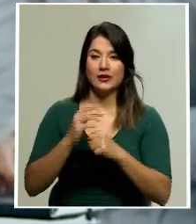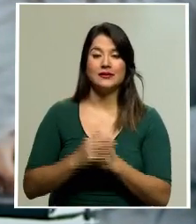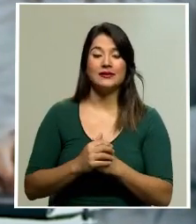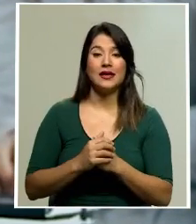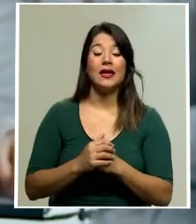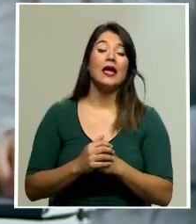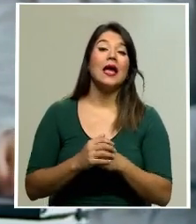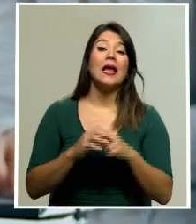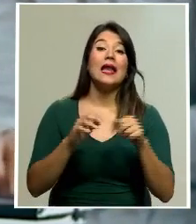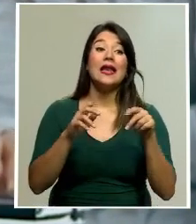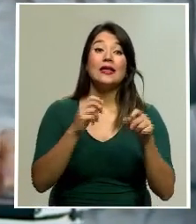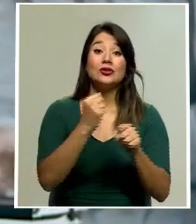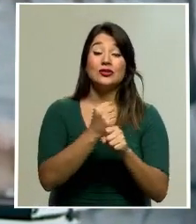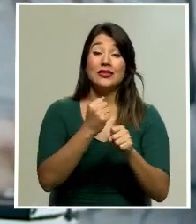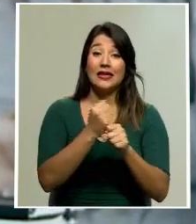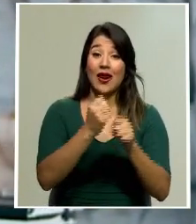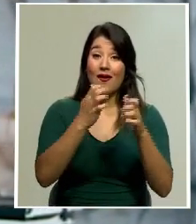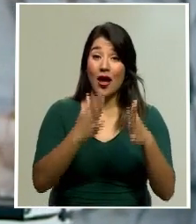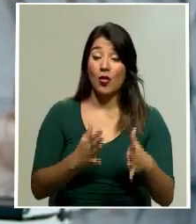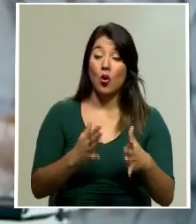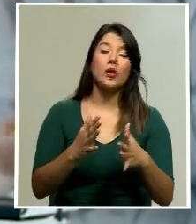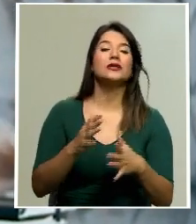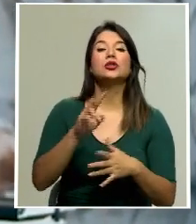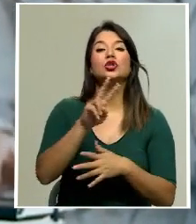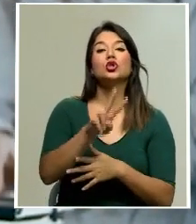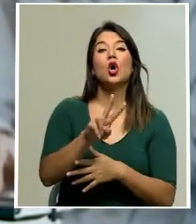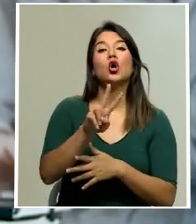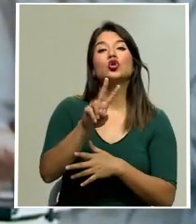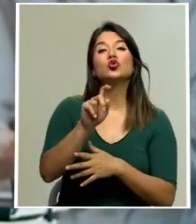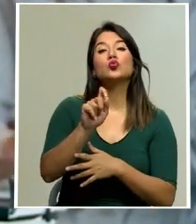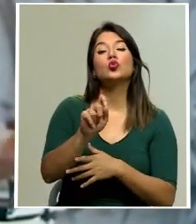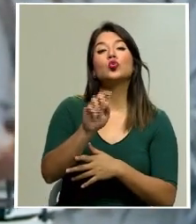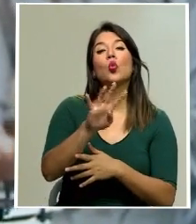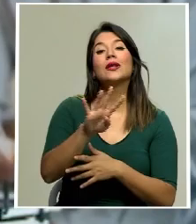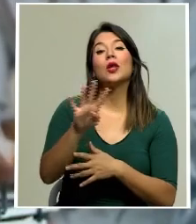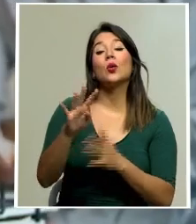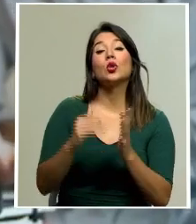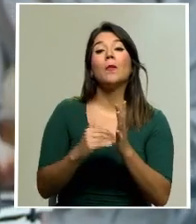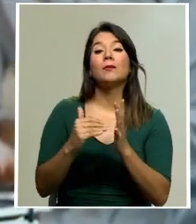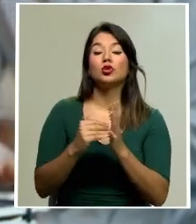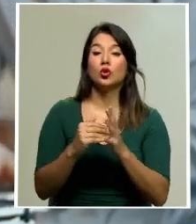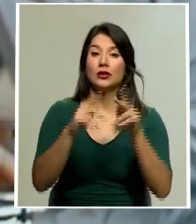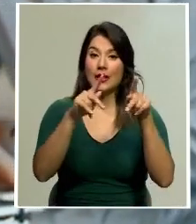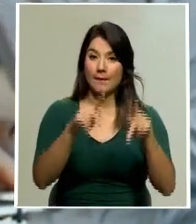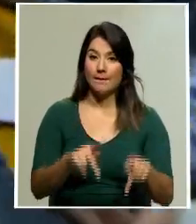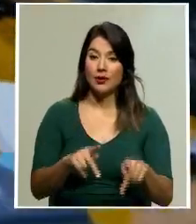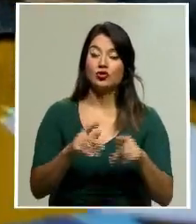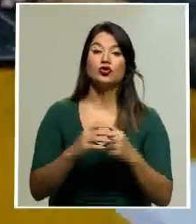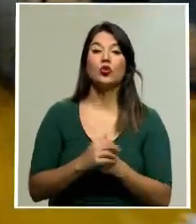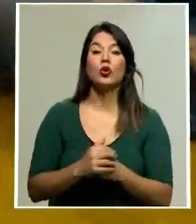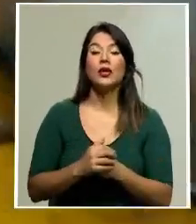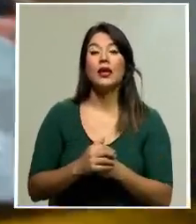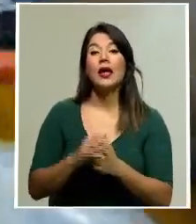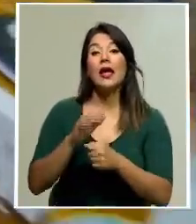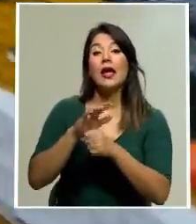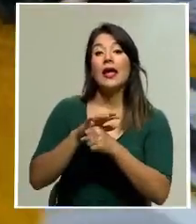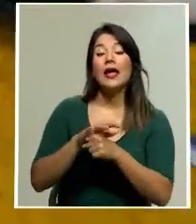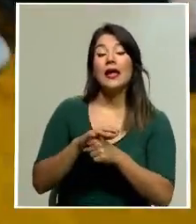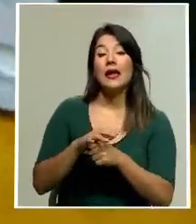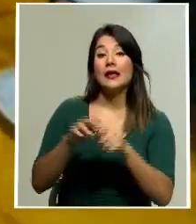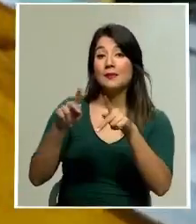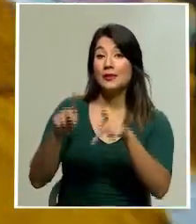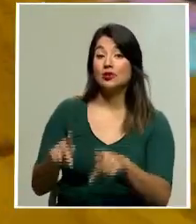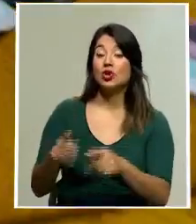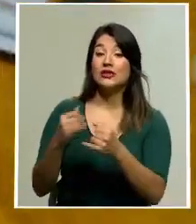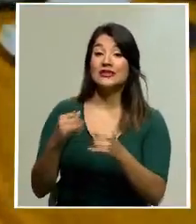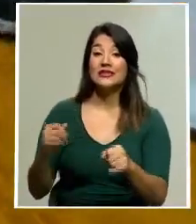de trabajo nacional es de 2.44 millones de personas. La presión ejercida en el mercado laboral por la población desempleada